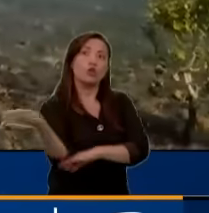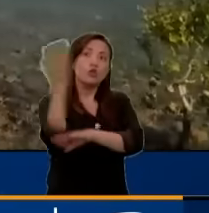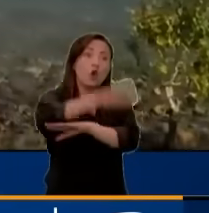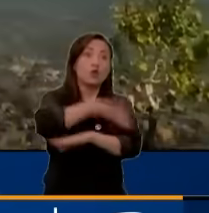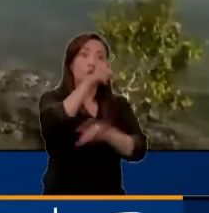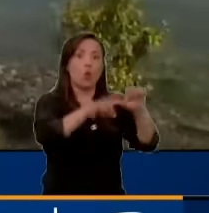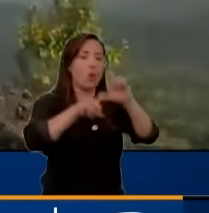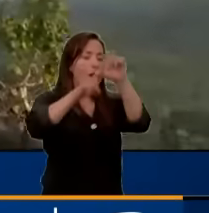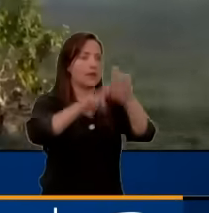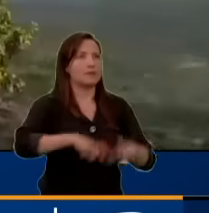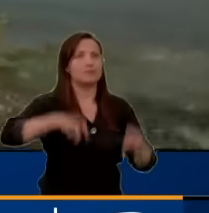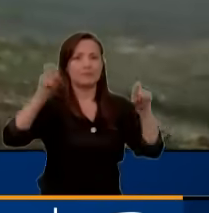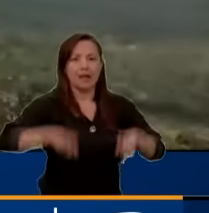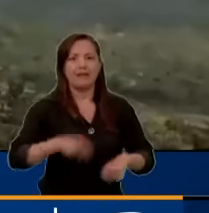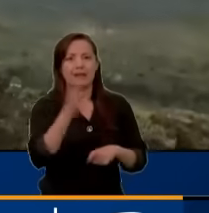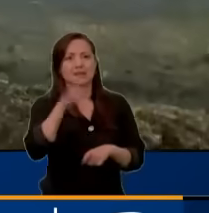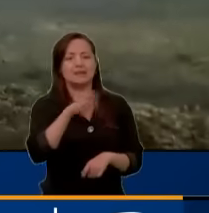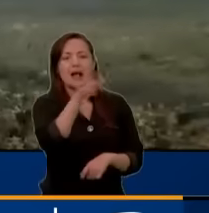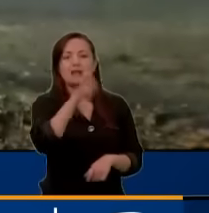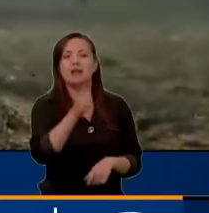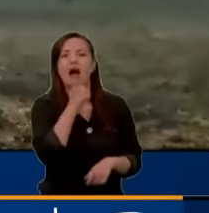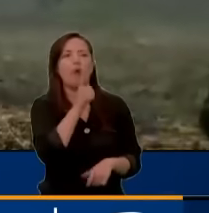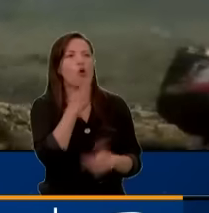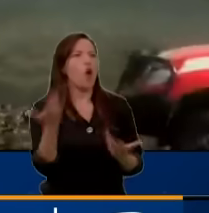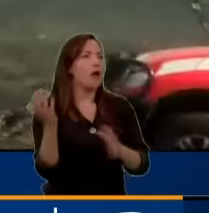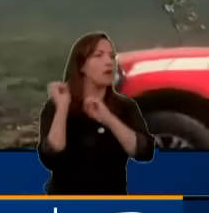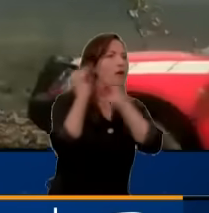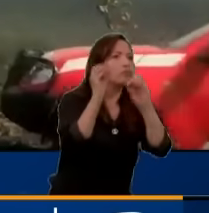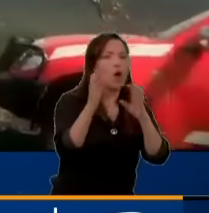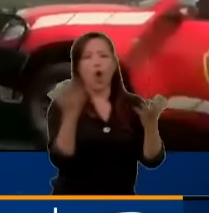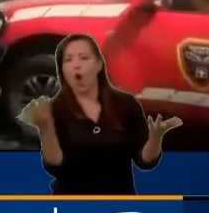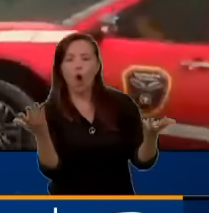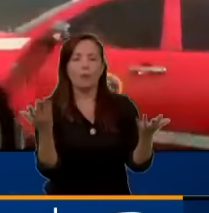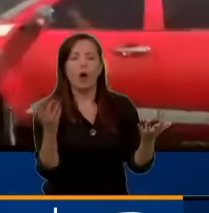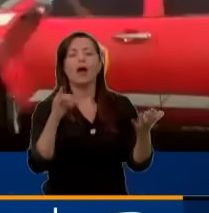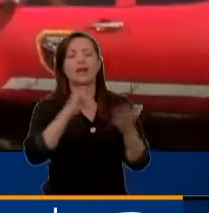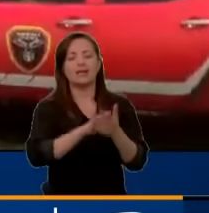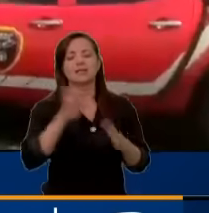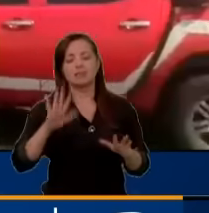es muy fuerte y no tenían cómo llevarlo. Así que la Unidad Nacional de la Gestión de